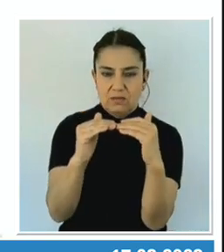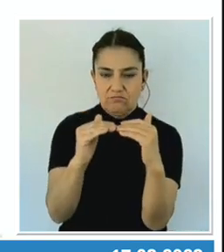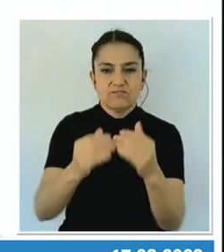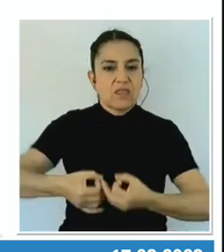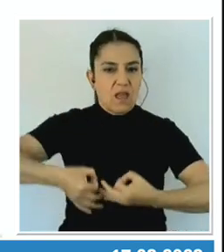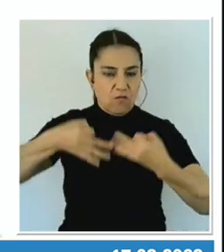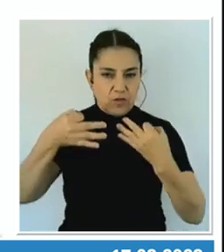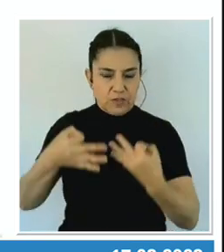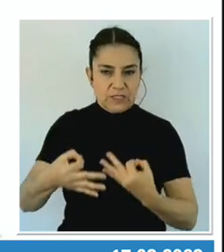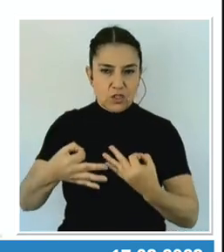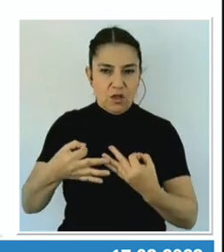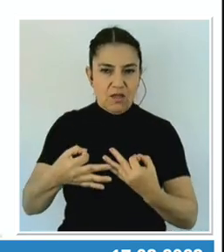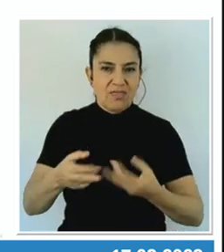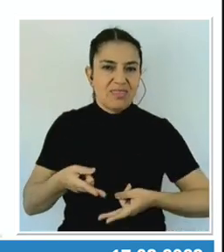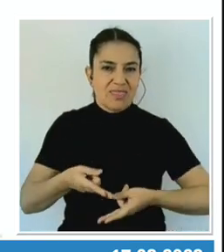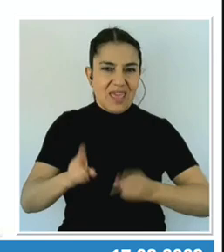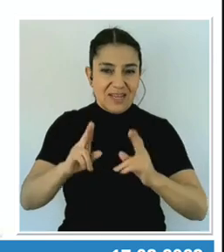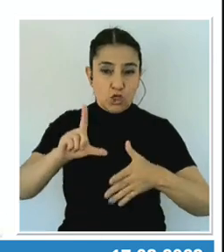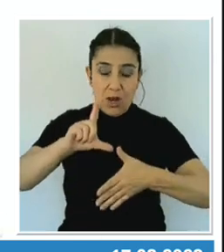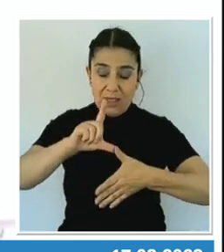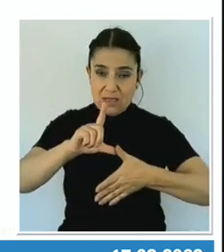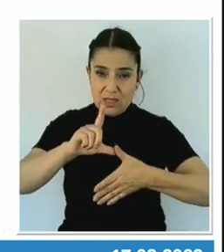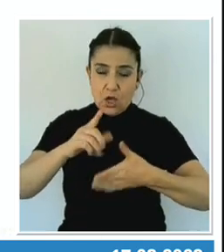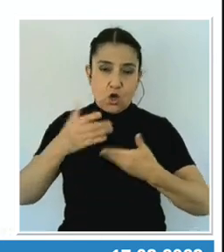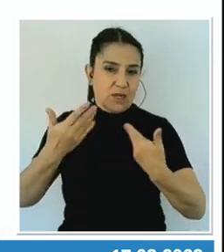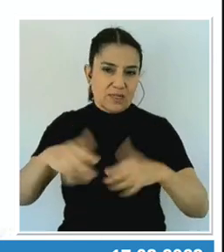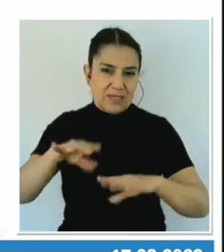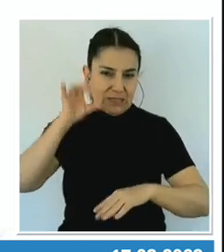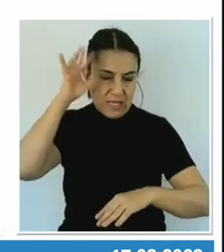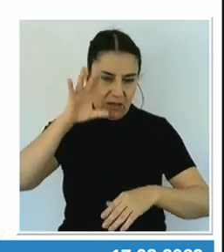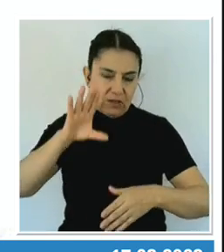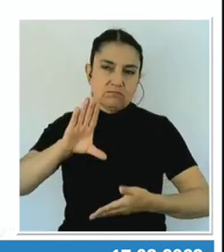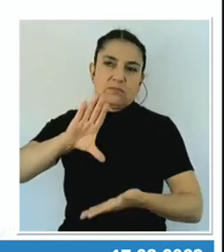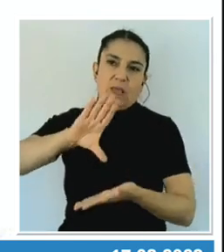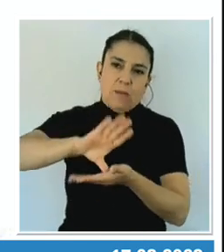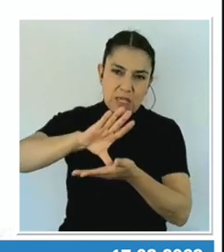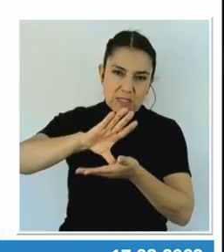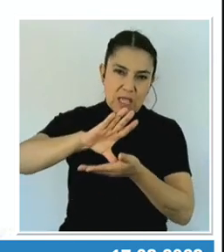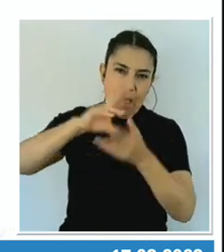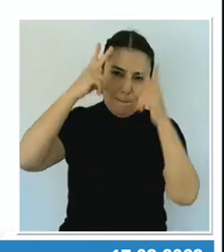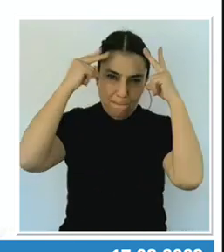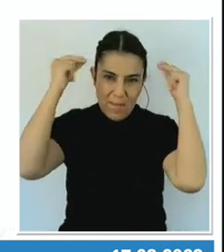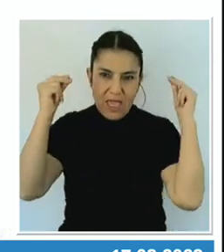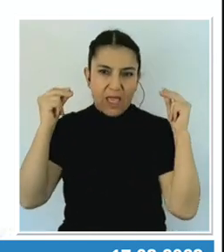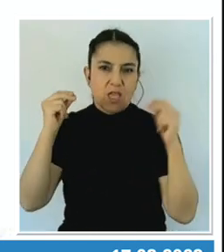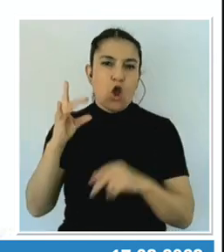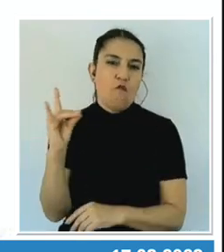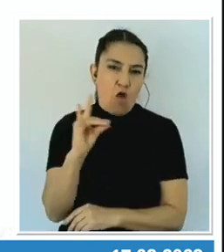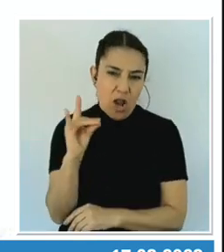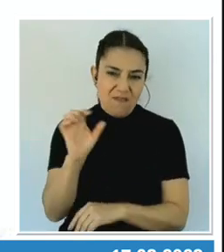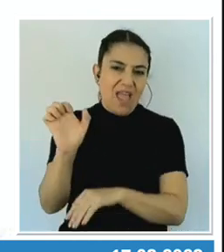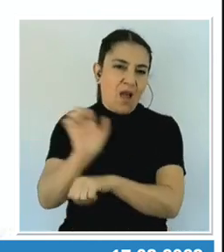derecho latinoamericano. Esto es sabido, ¿no? México, Bolivia, Ecuador y otros países latinoamericanos tienen